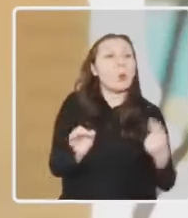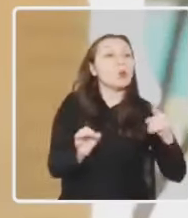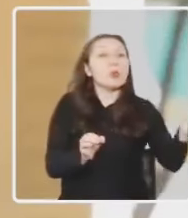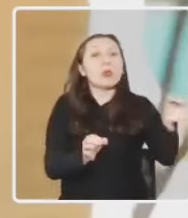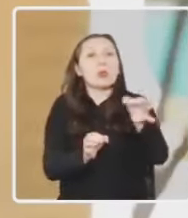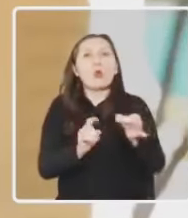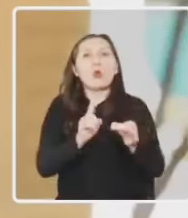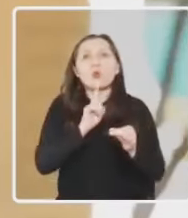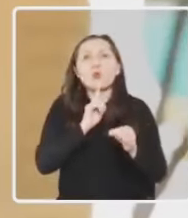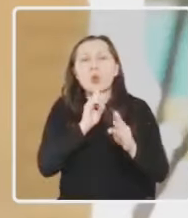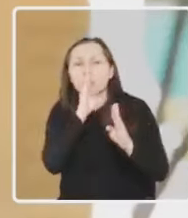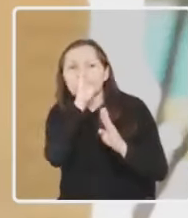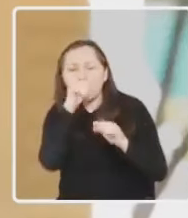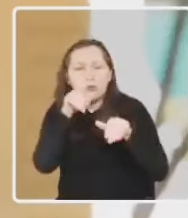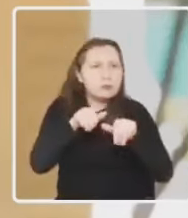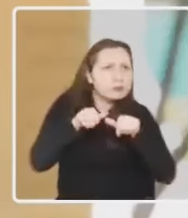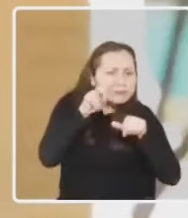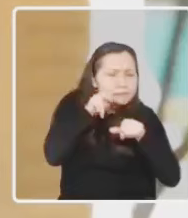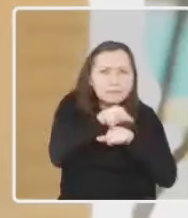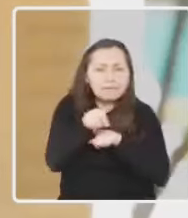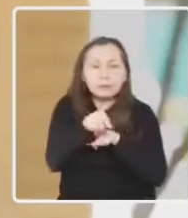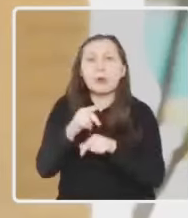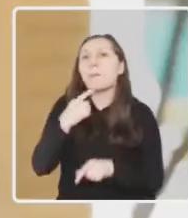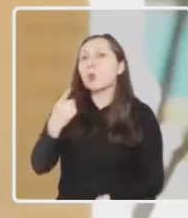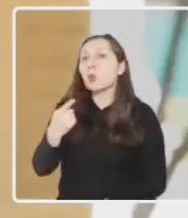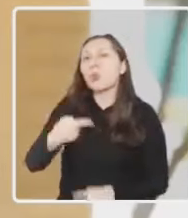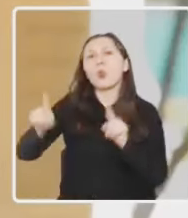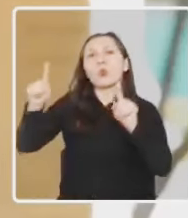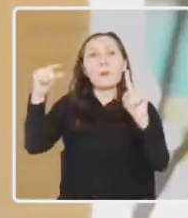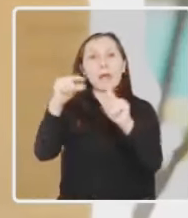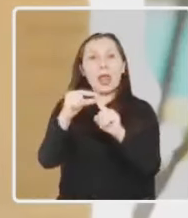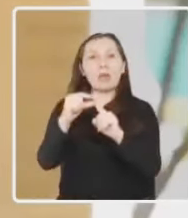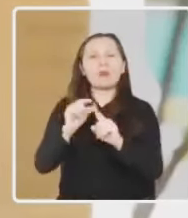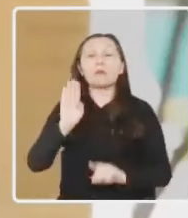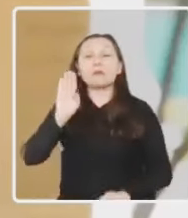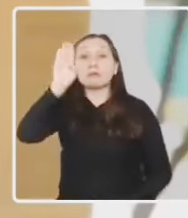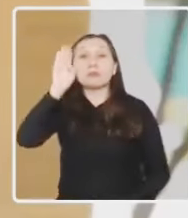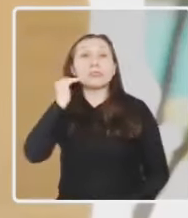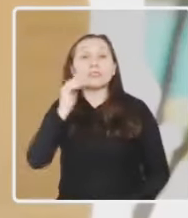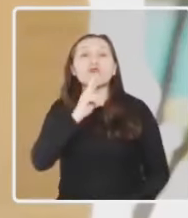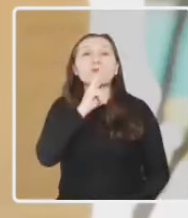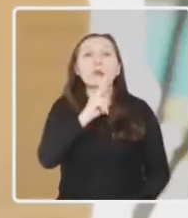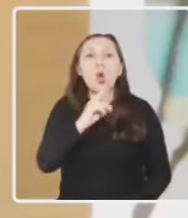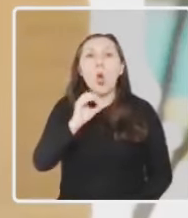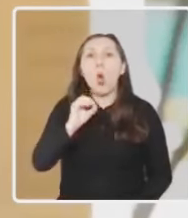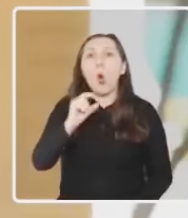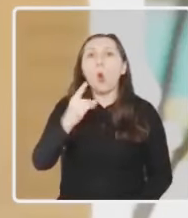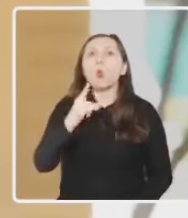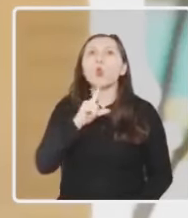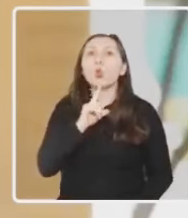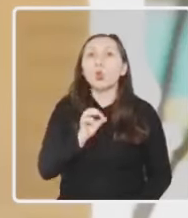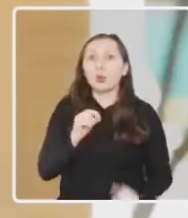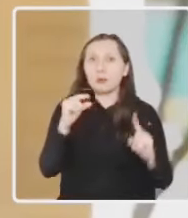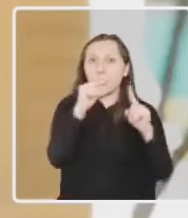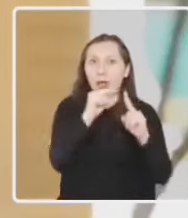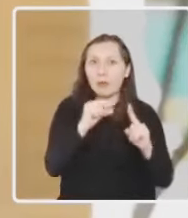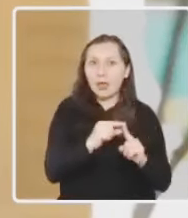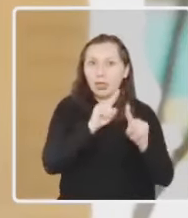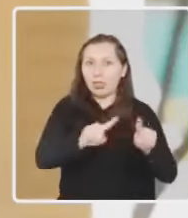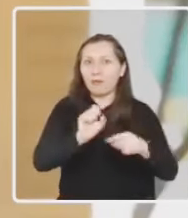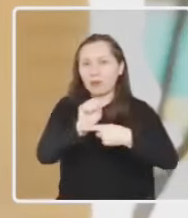decía, está espiando. Y después le preguntaba otra palabra y alguien levantaba la mano y decía, oculto. Ahí se